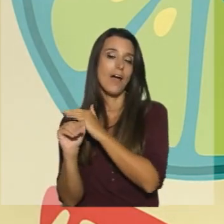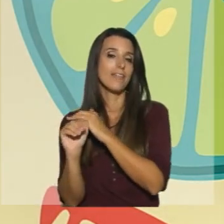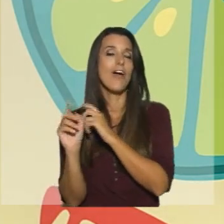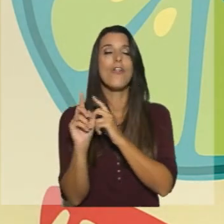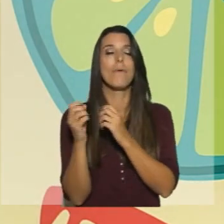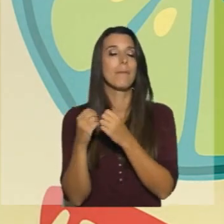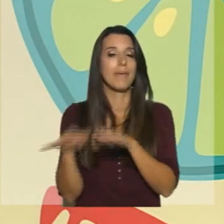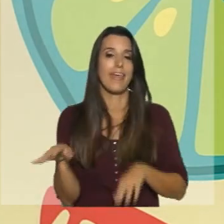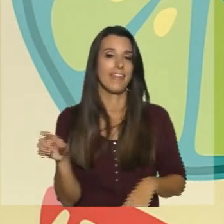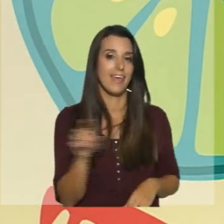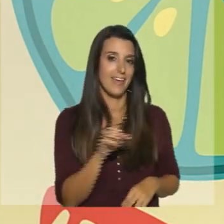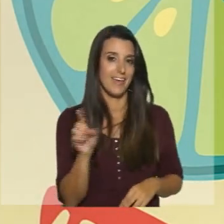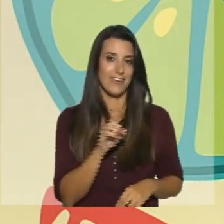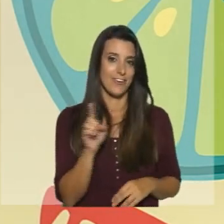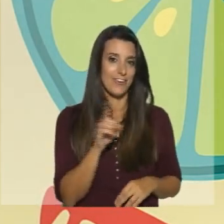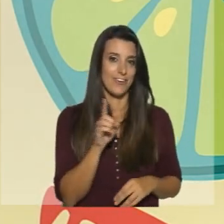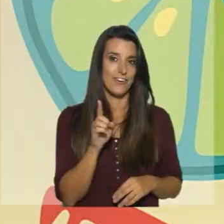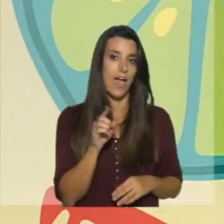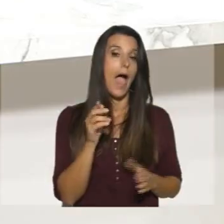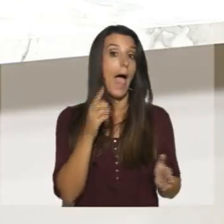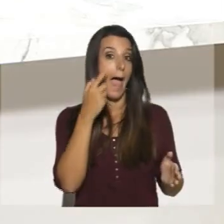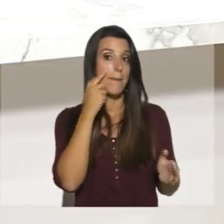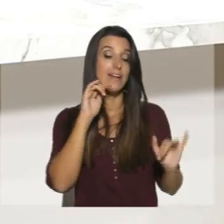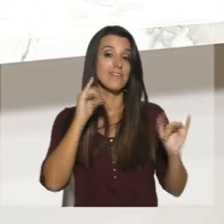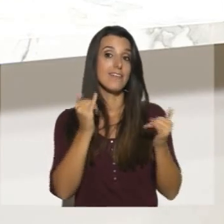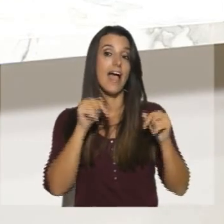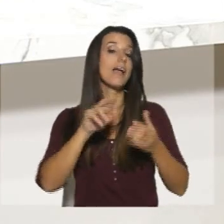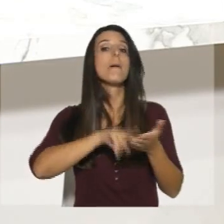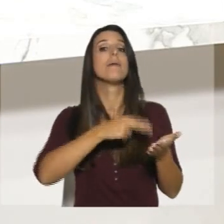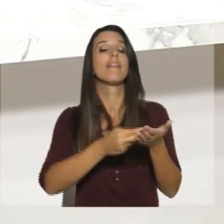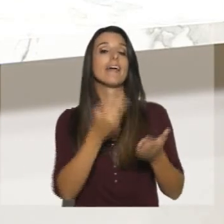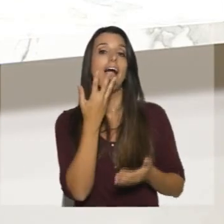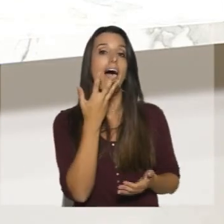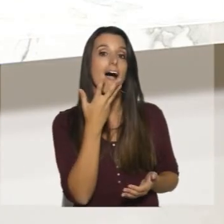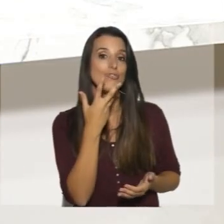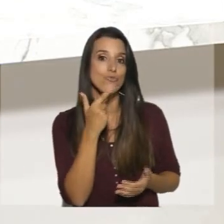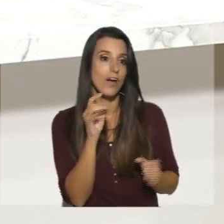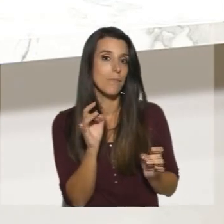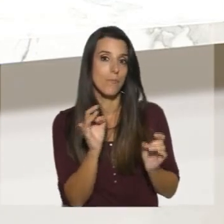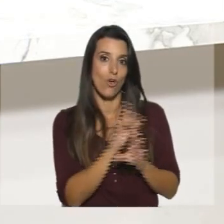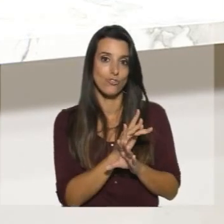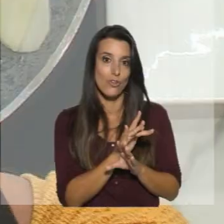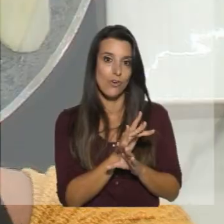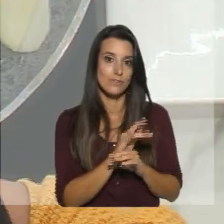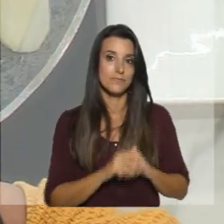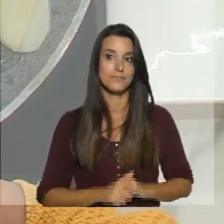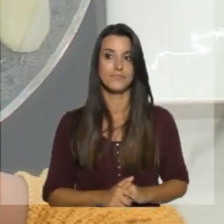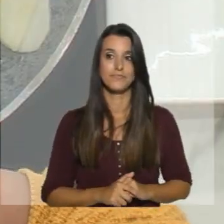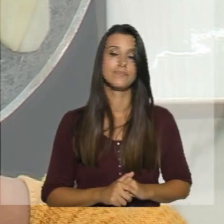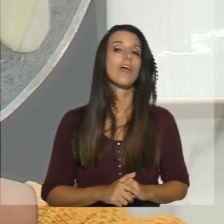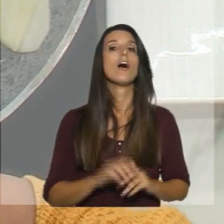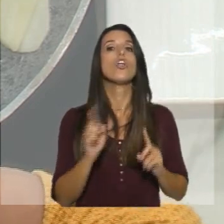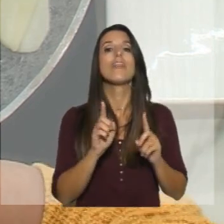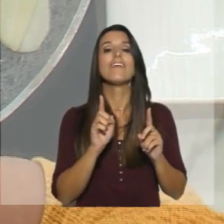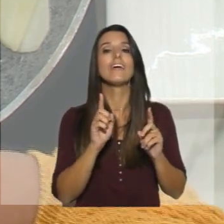No se debería de, ¿no? No. Mira, acá ya tengo la manteca y el azúcar, que ya lo tenemos pronto. No se te tiene